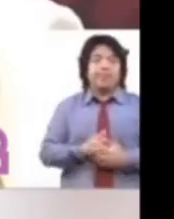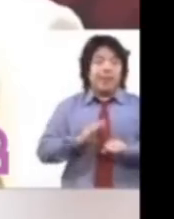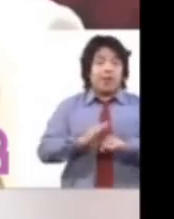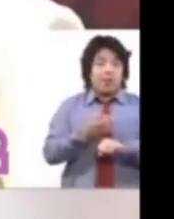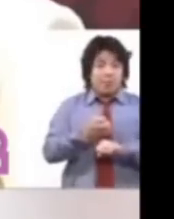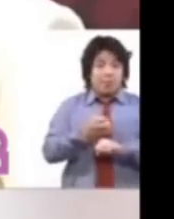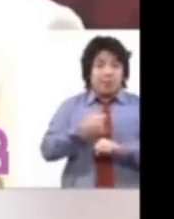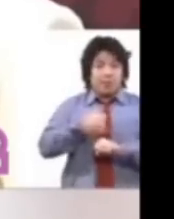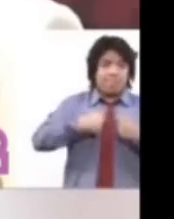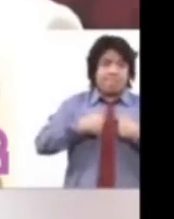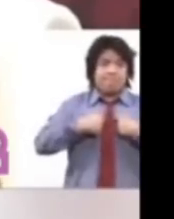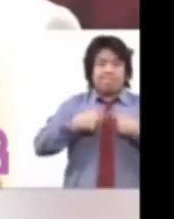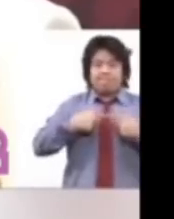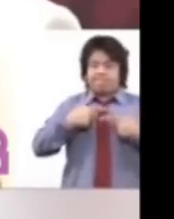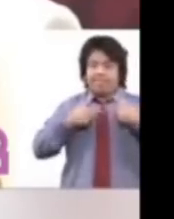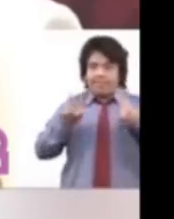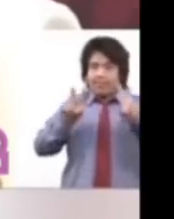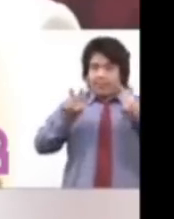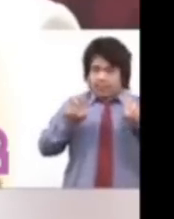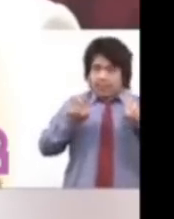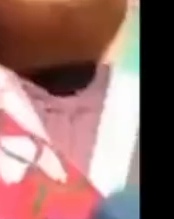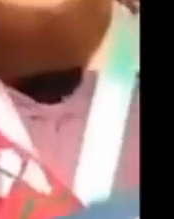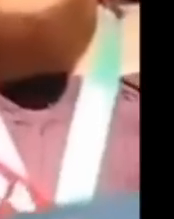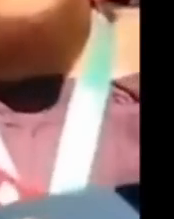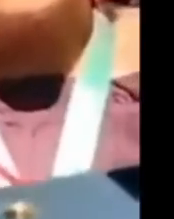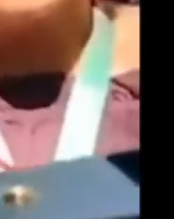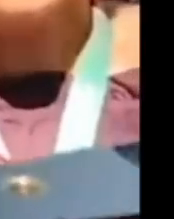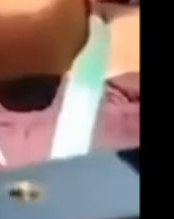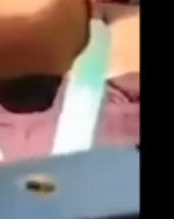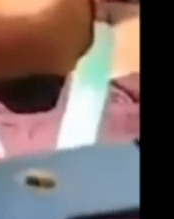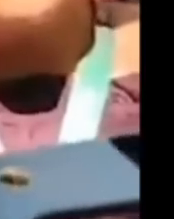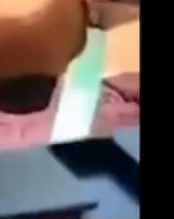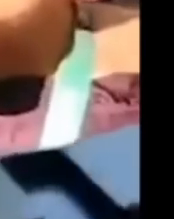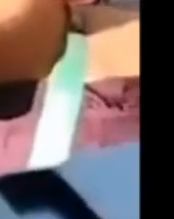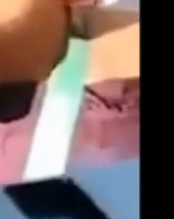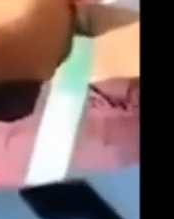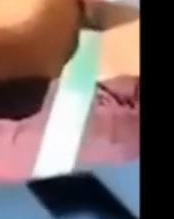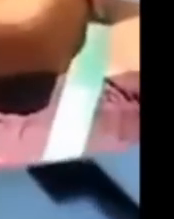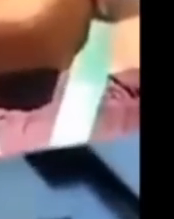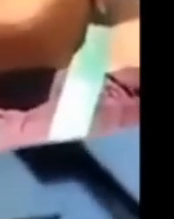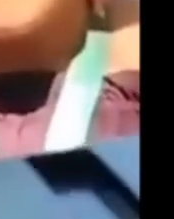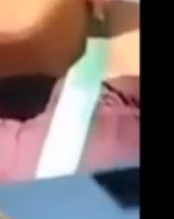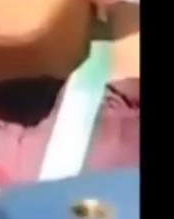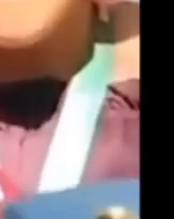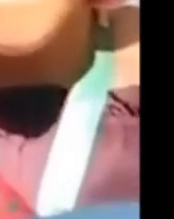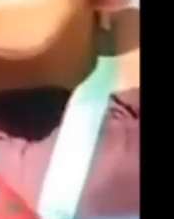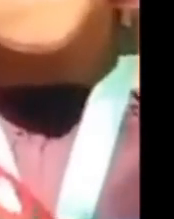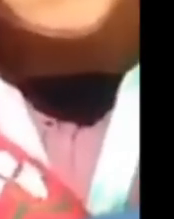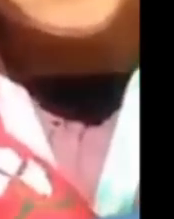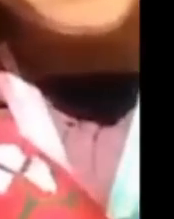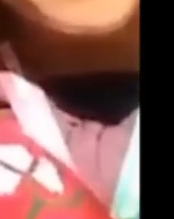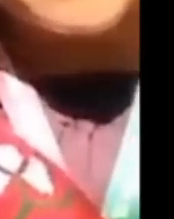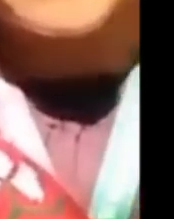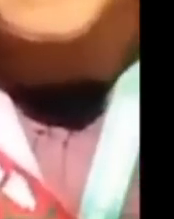había muerto por congestión alcohólica, que se había asfixiado. Amigos y amigas, vamos a ir al video primero de